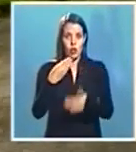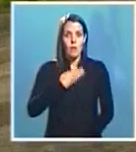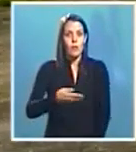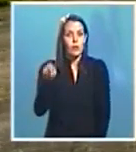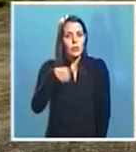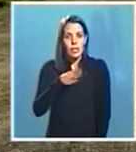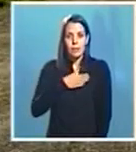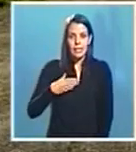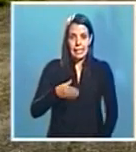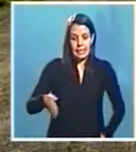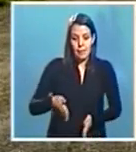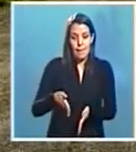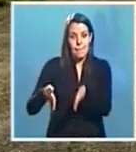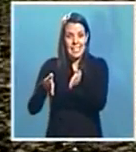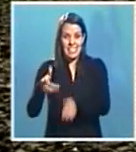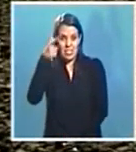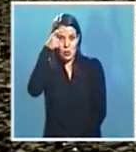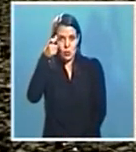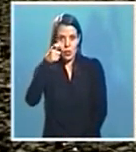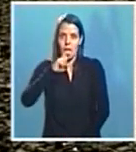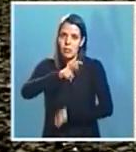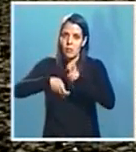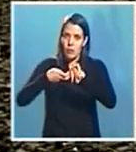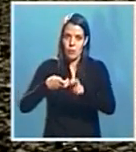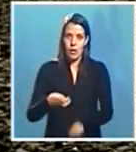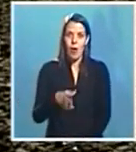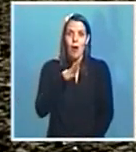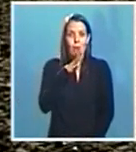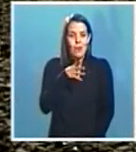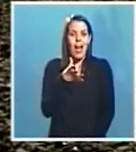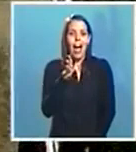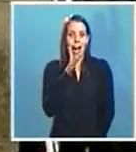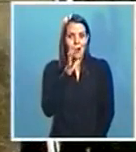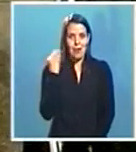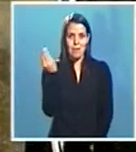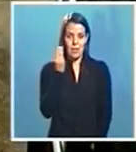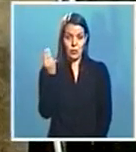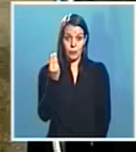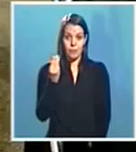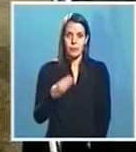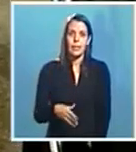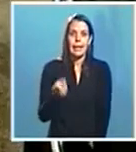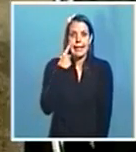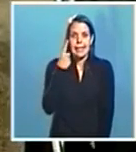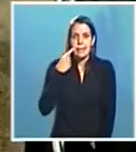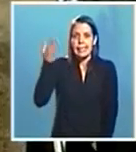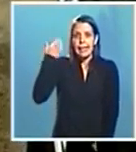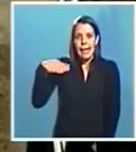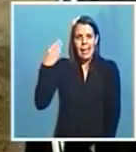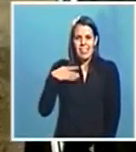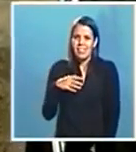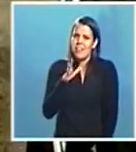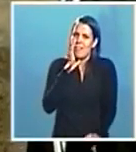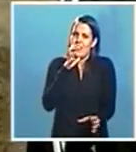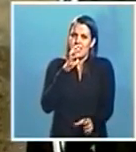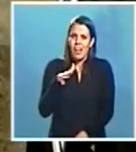como a esta na parroquia de Vigo, que antes estaban cheas de fochancas e presentan agora este aspecto. Bueno, pues as condicións estaban un pouco